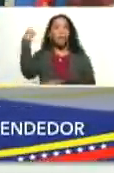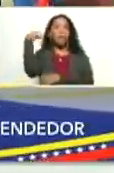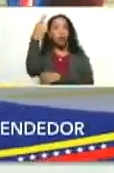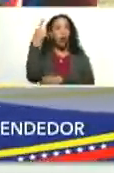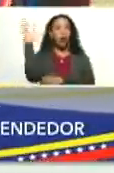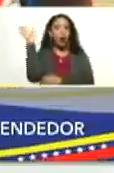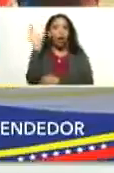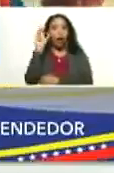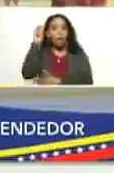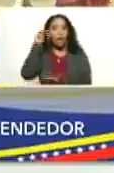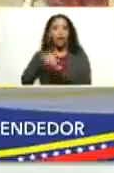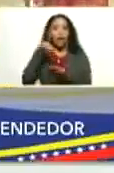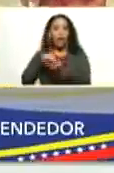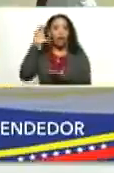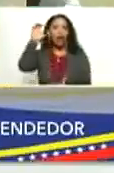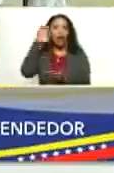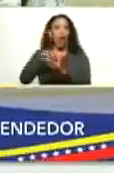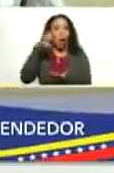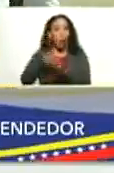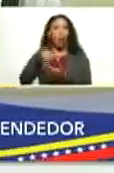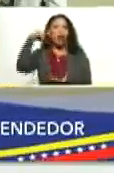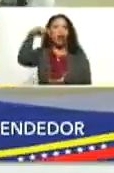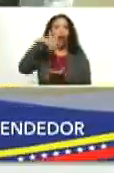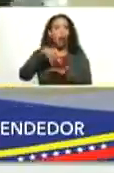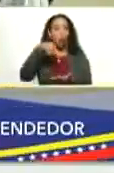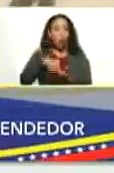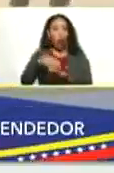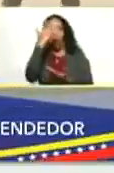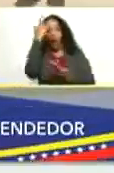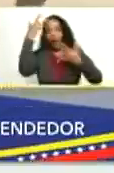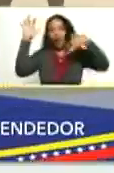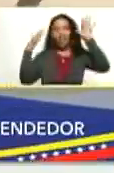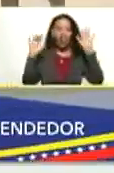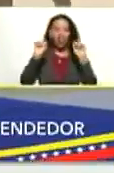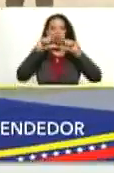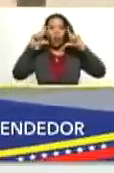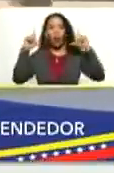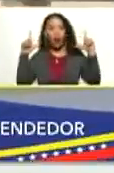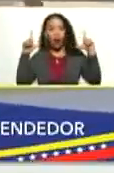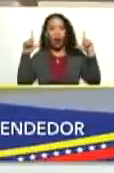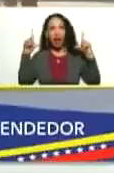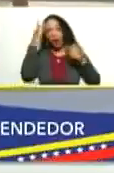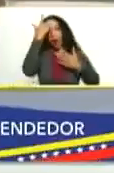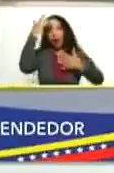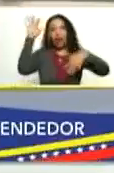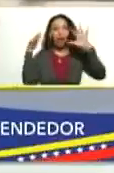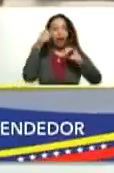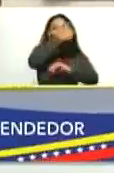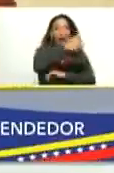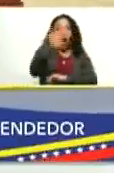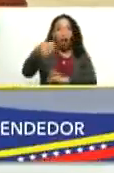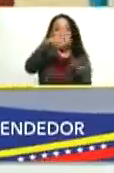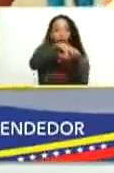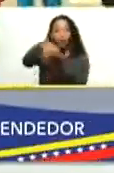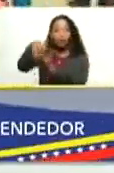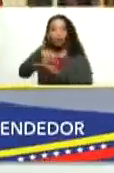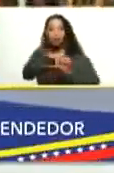Miranda, de Aragua, de Carabobo, los carnavales de La Guaira, los carnavales, cada uno con su